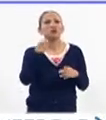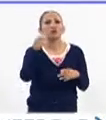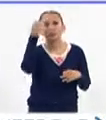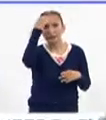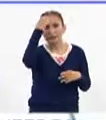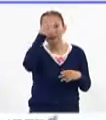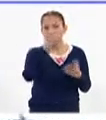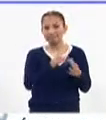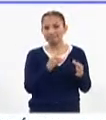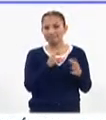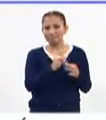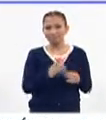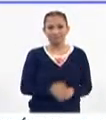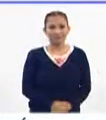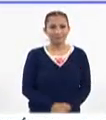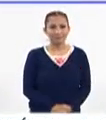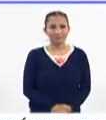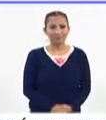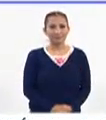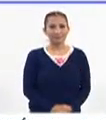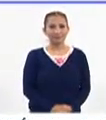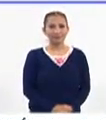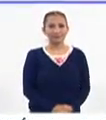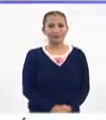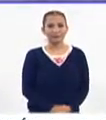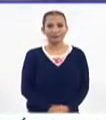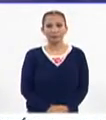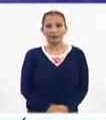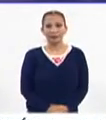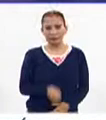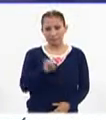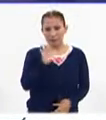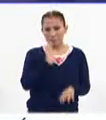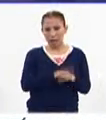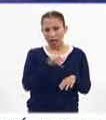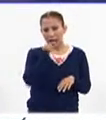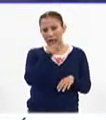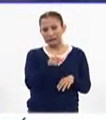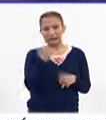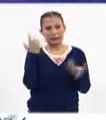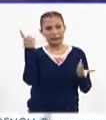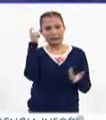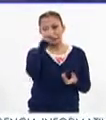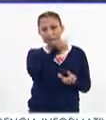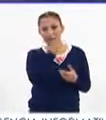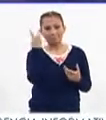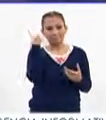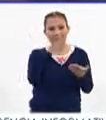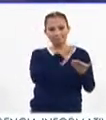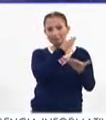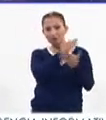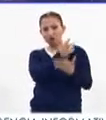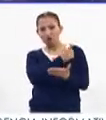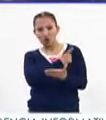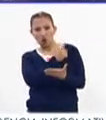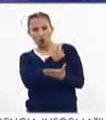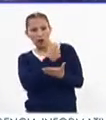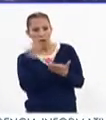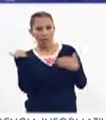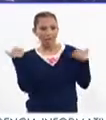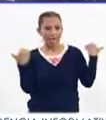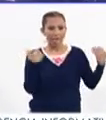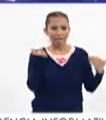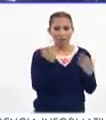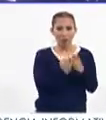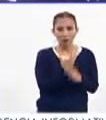esta experiencia? Platícanos un poco más a fondo. Así es, principalmente fue un reto. Viajar, ir sola a una nueva